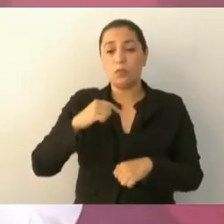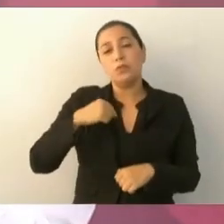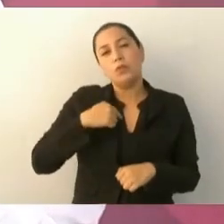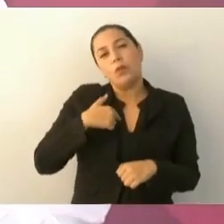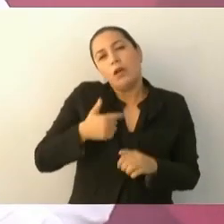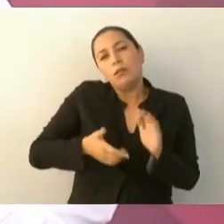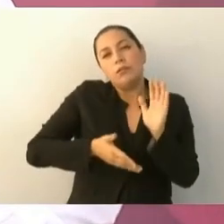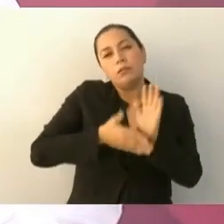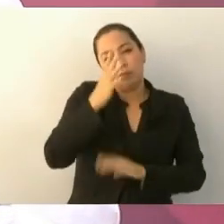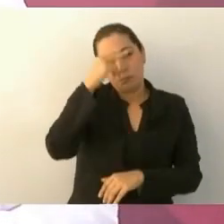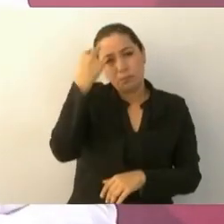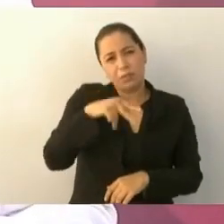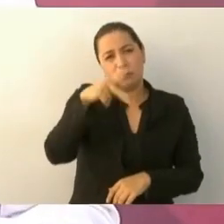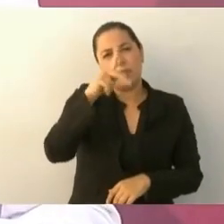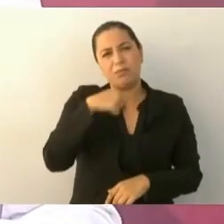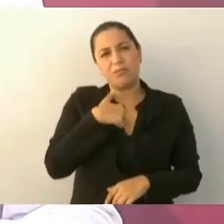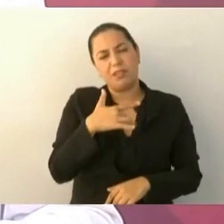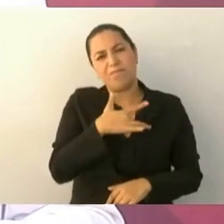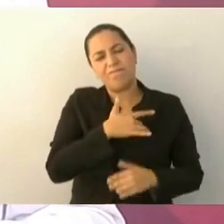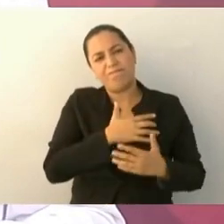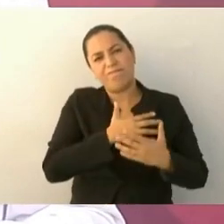ha salido de nosotros.